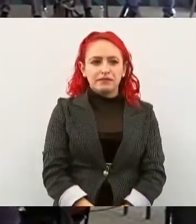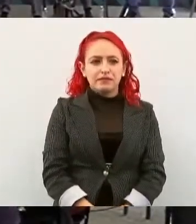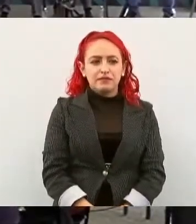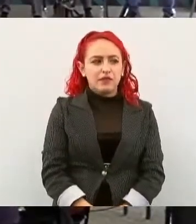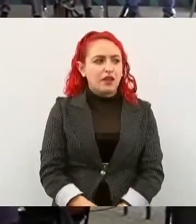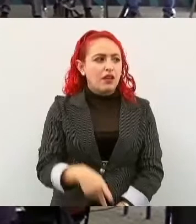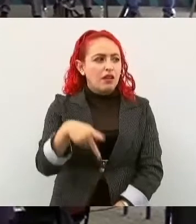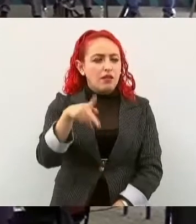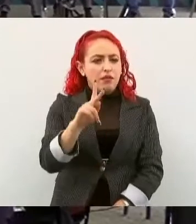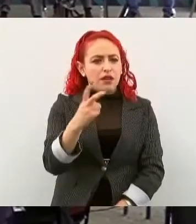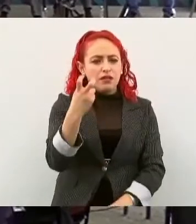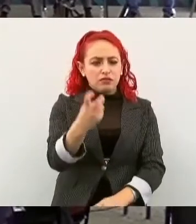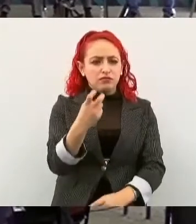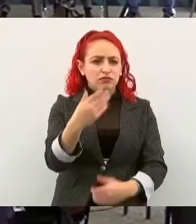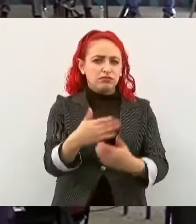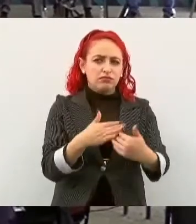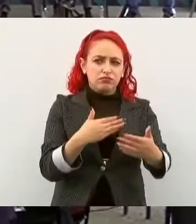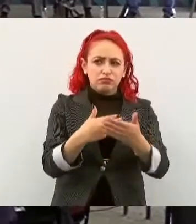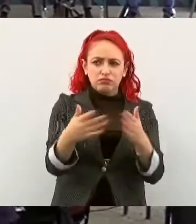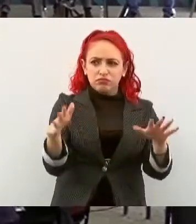Pero ese modelo